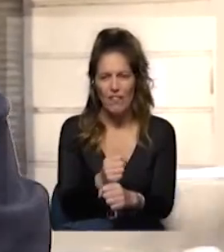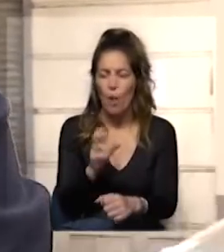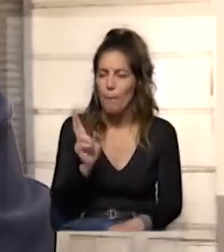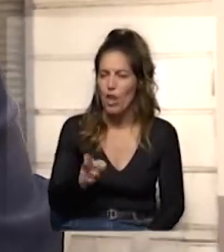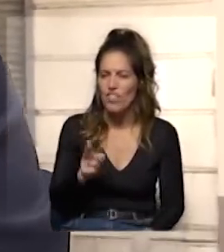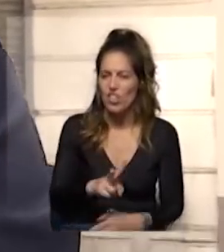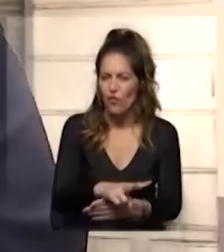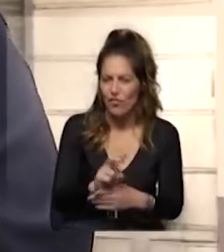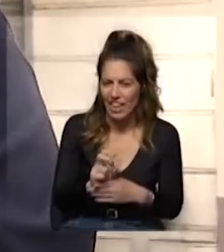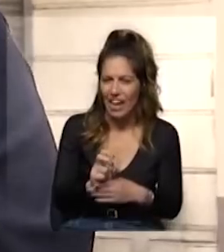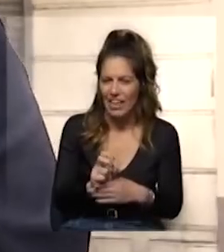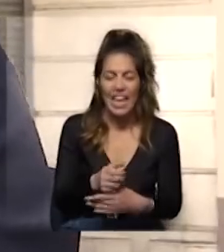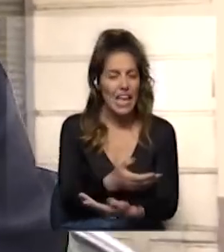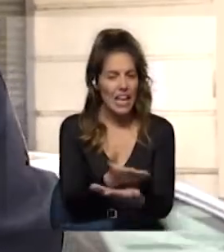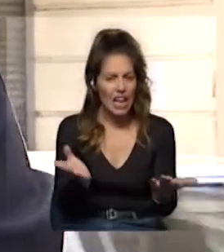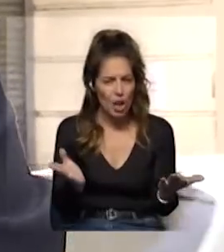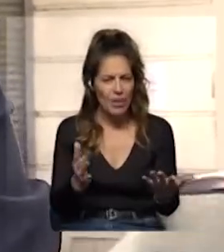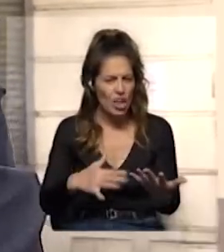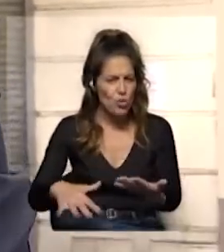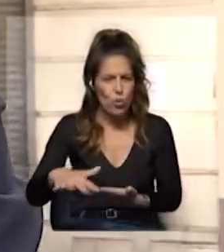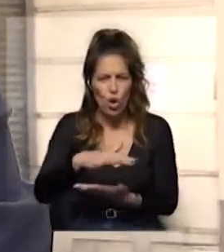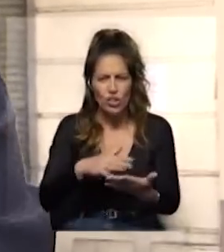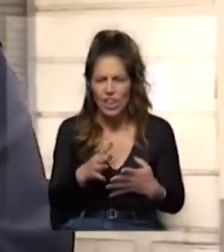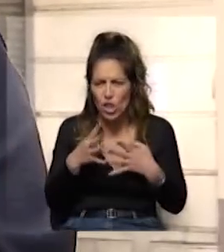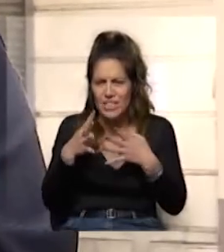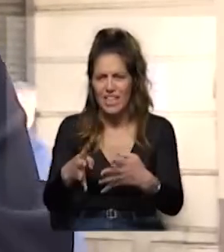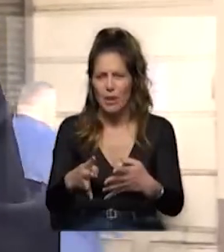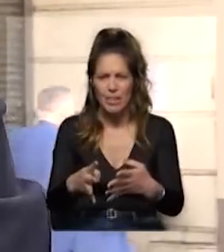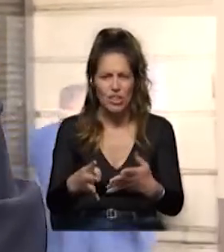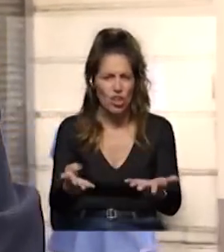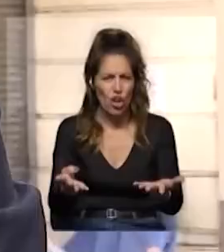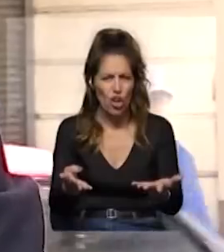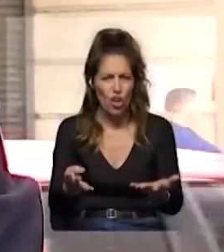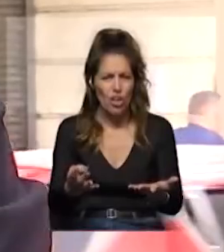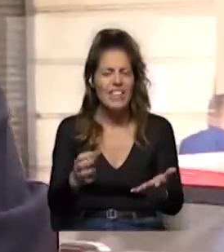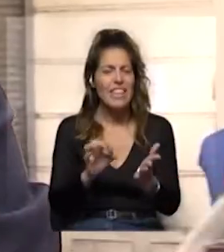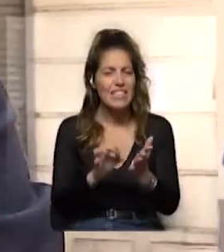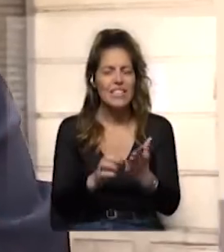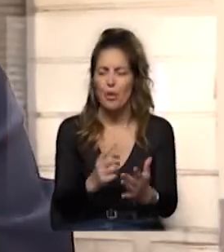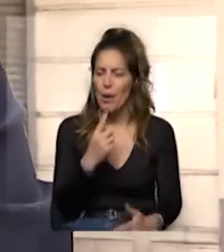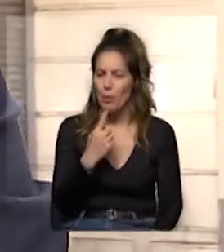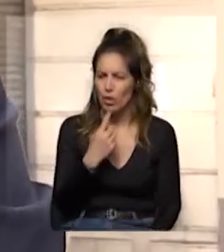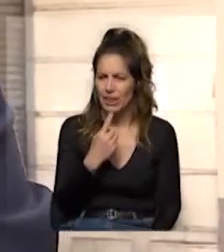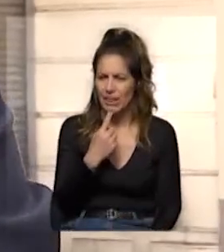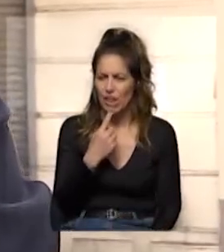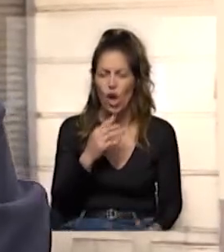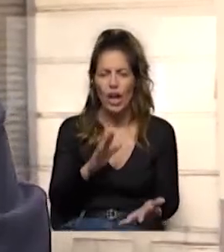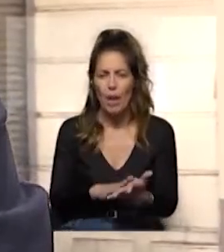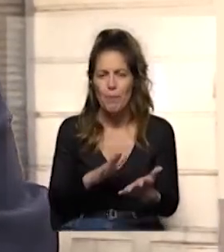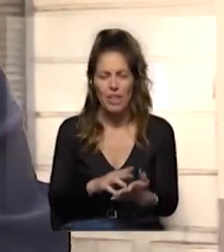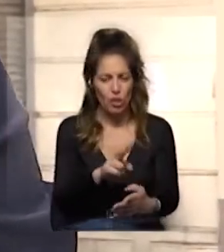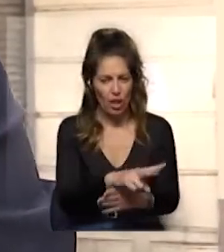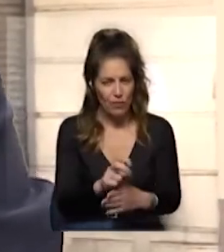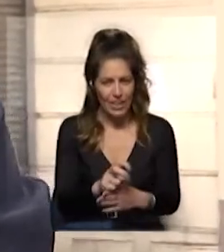para los fiscales que lo que demuestra es un contexto de ensañamiento de parte de de parte del sistema político respecto a la